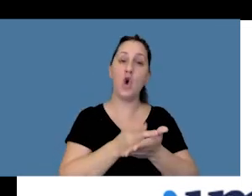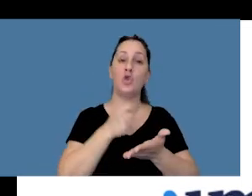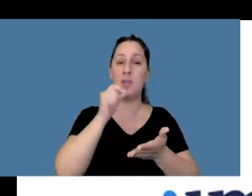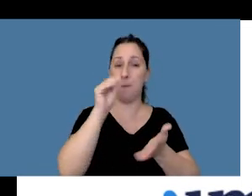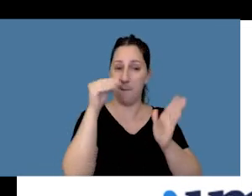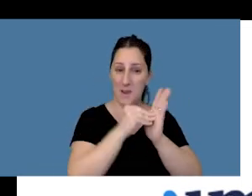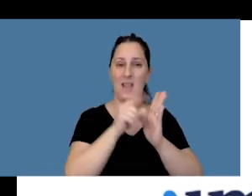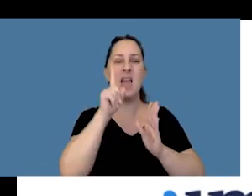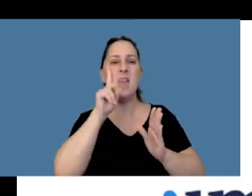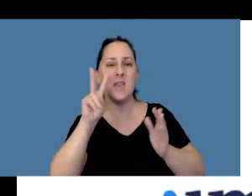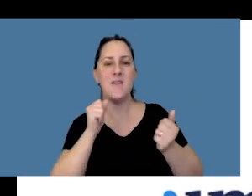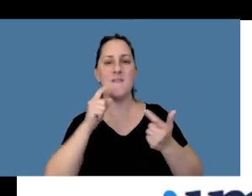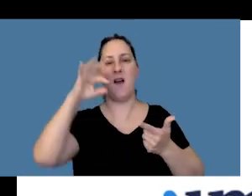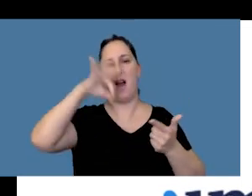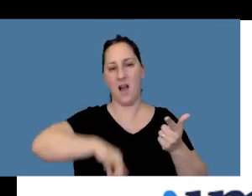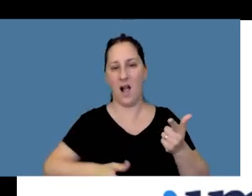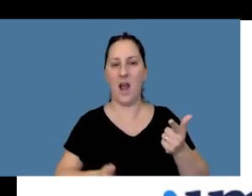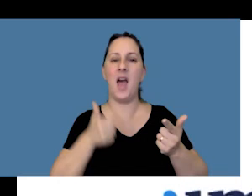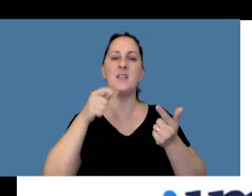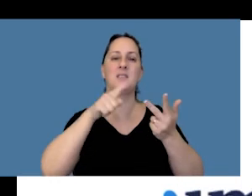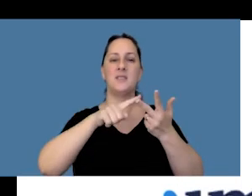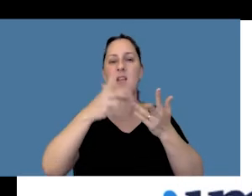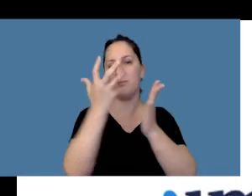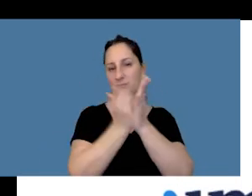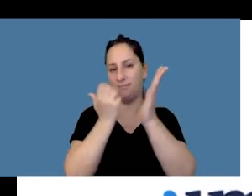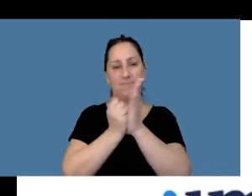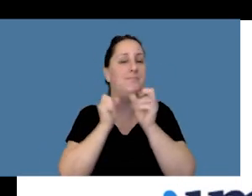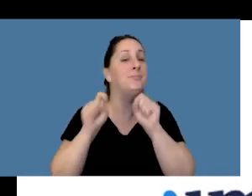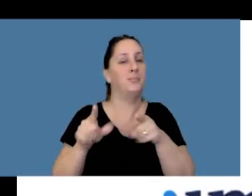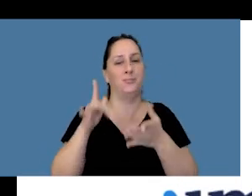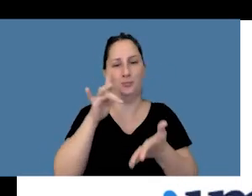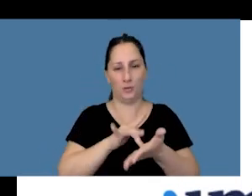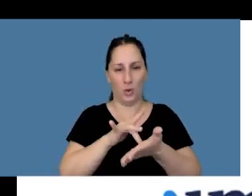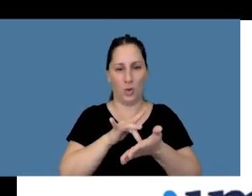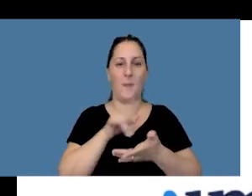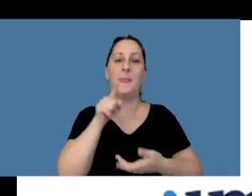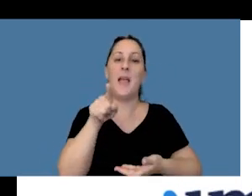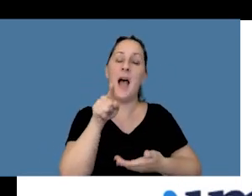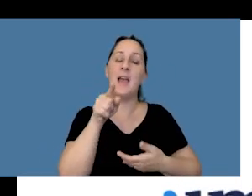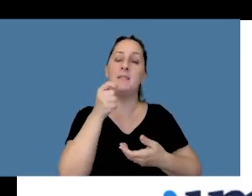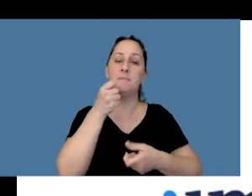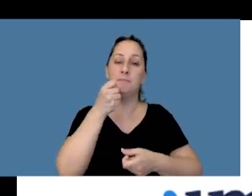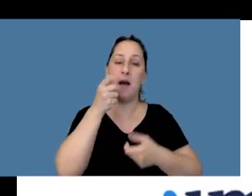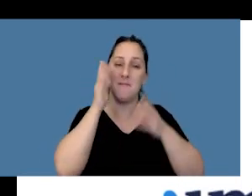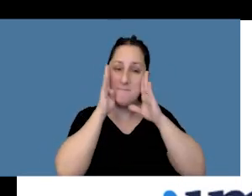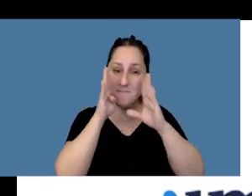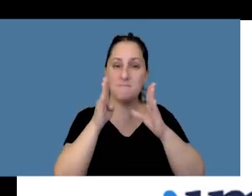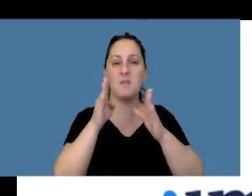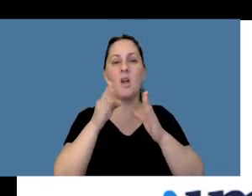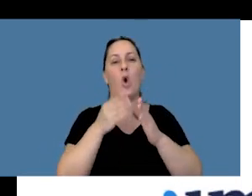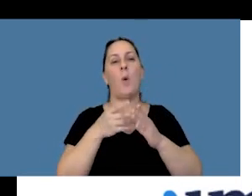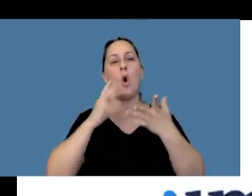del IVA, de ganancias, de lo que pudiera corresponder. Se trabajará básicamente como